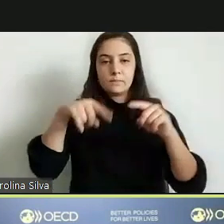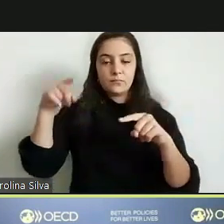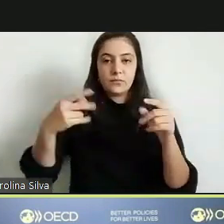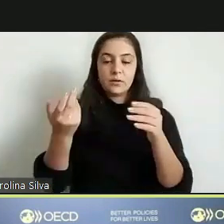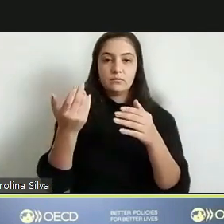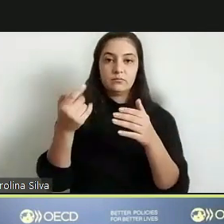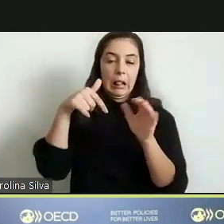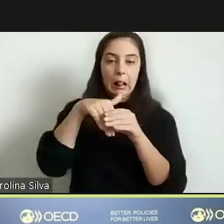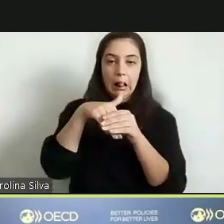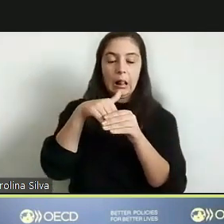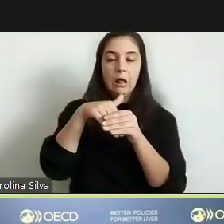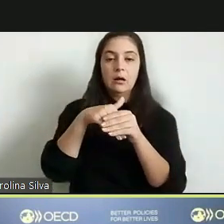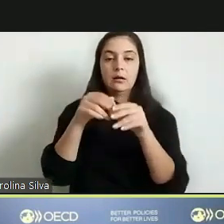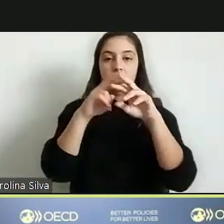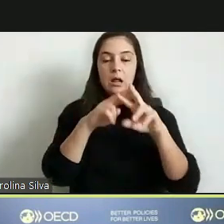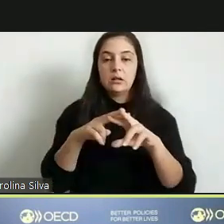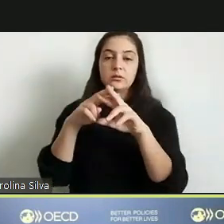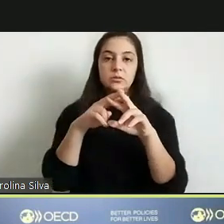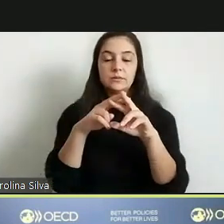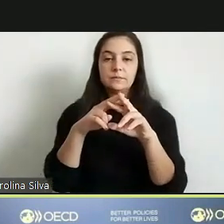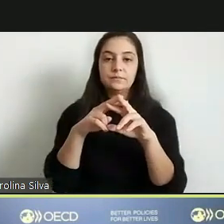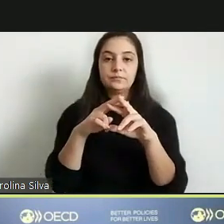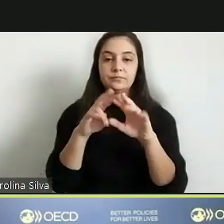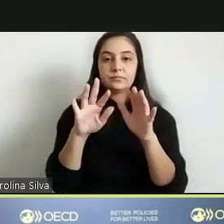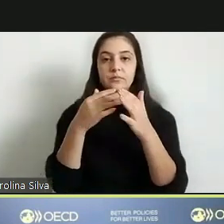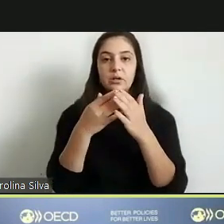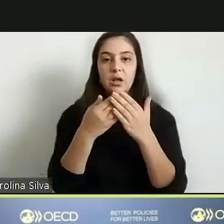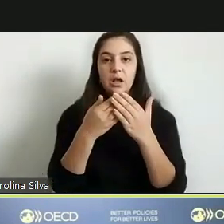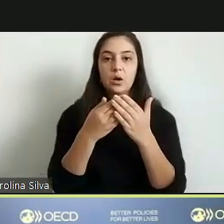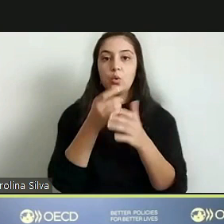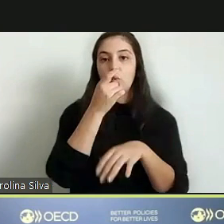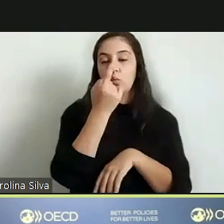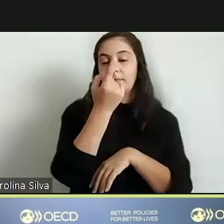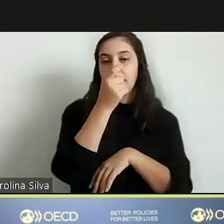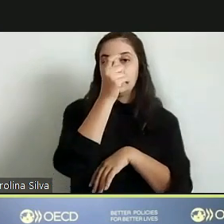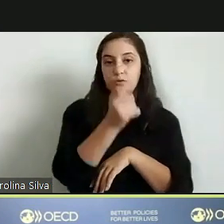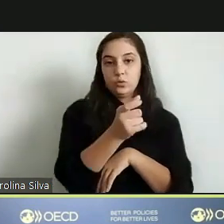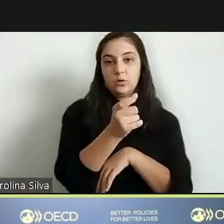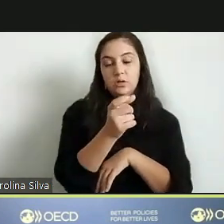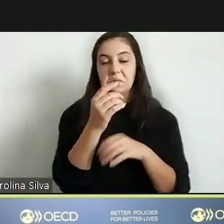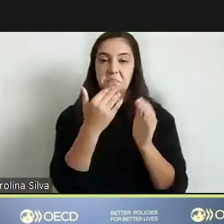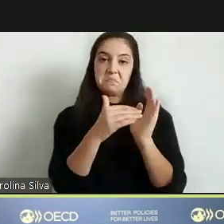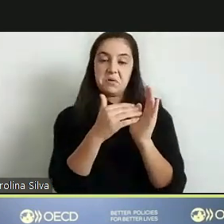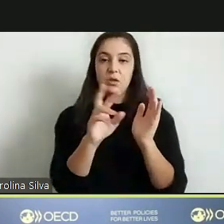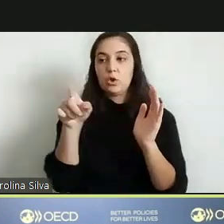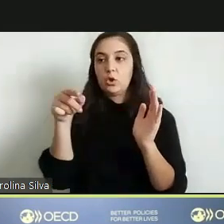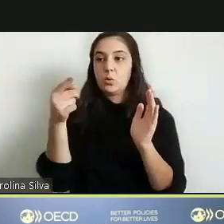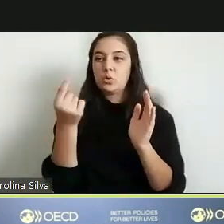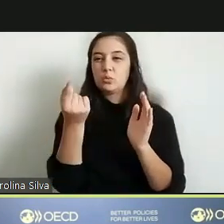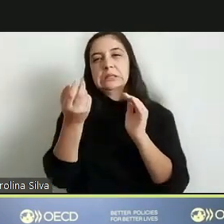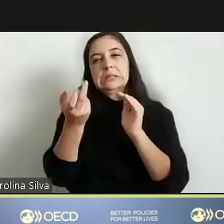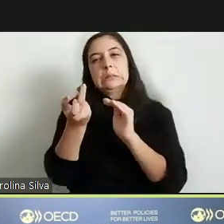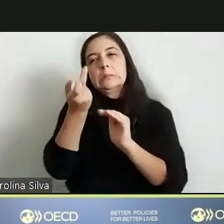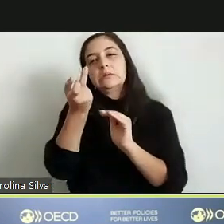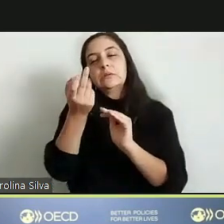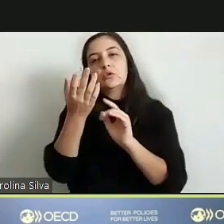en el análisis, y pasamos de un ciudadano promedio a otro que cree un poquito más en su